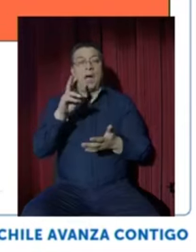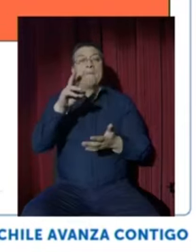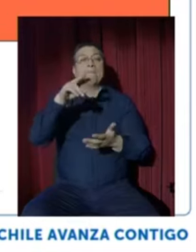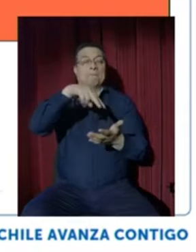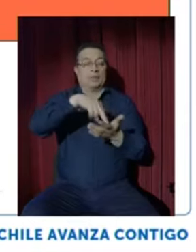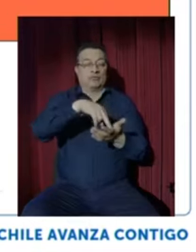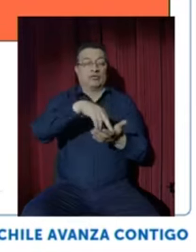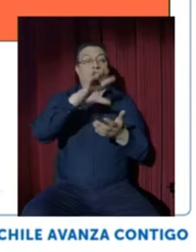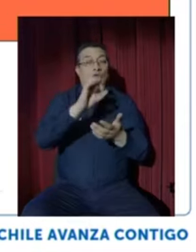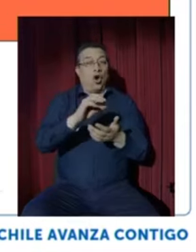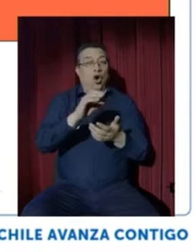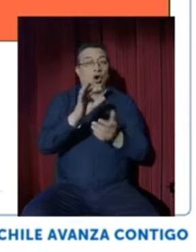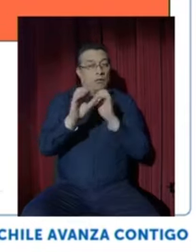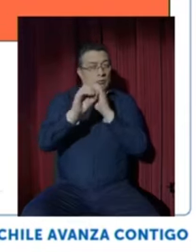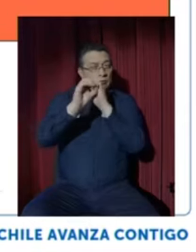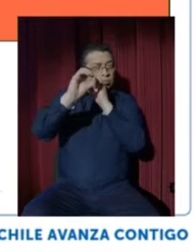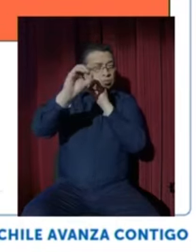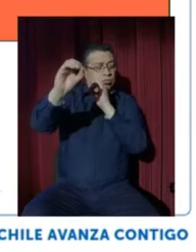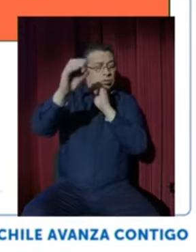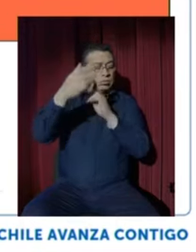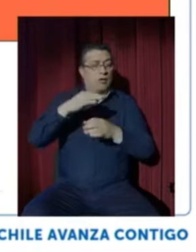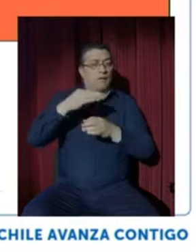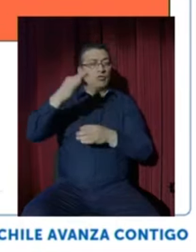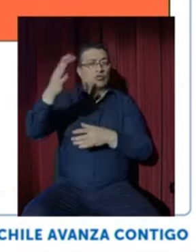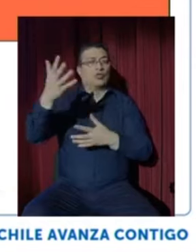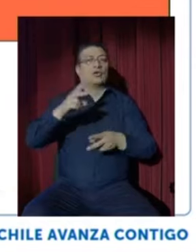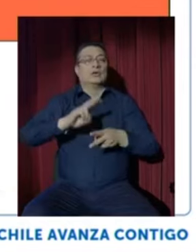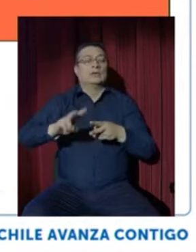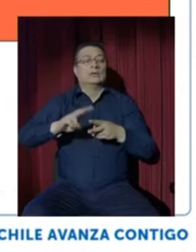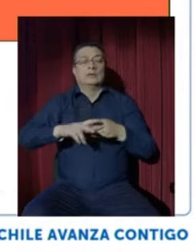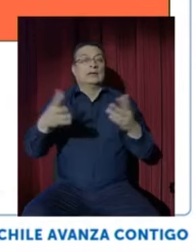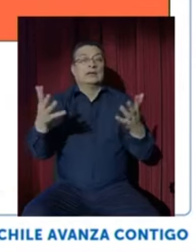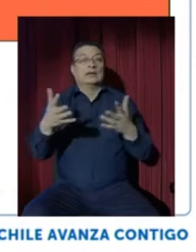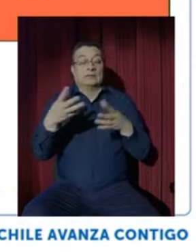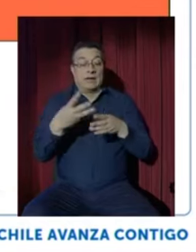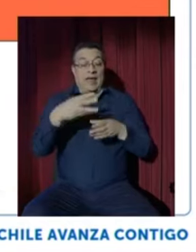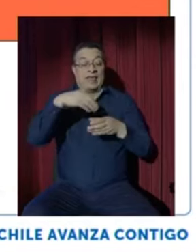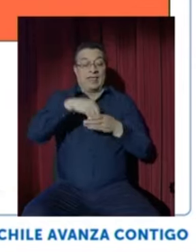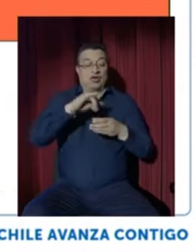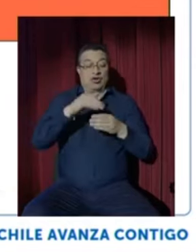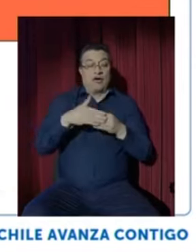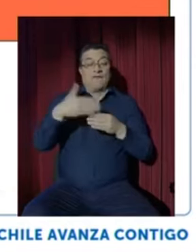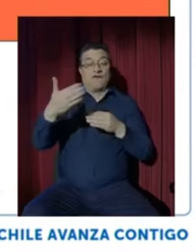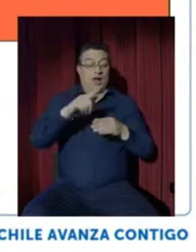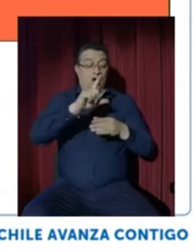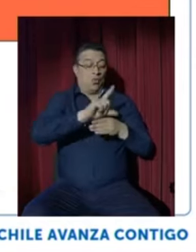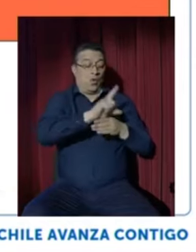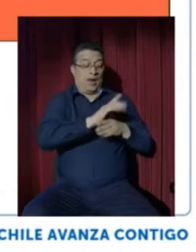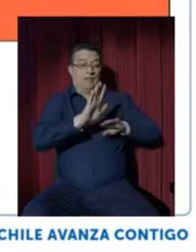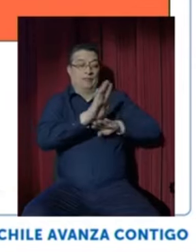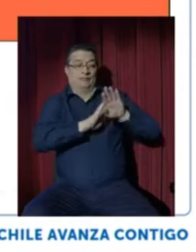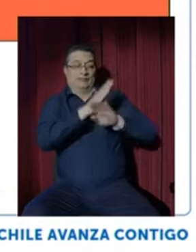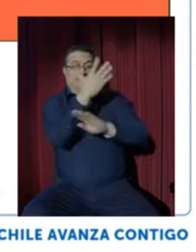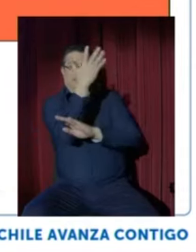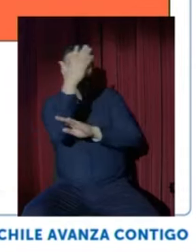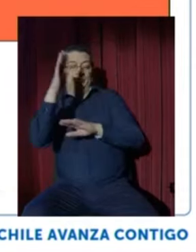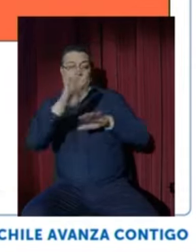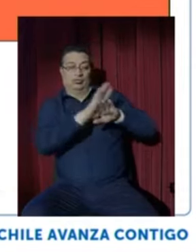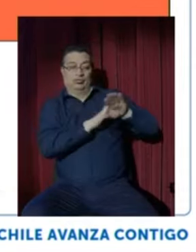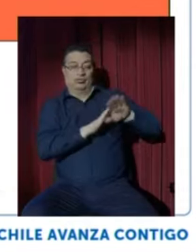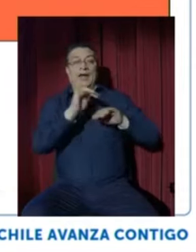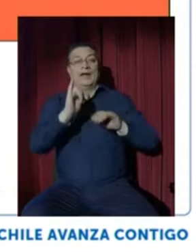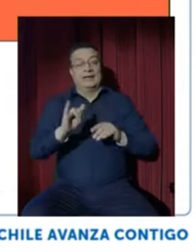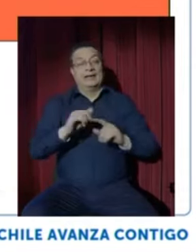proyección en materia de restauración eh dentro y fuera de la área silvestres protegida eh Y la